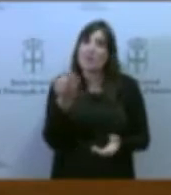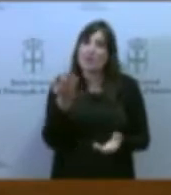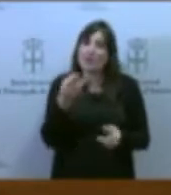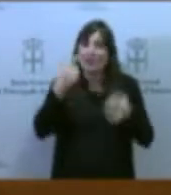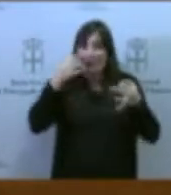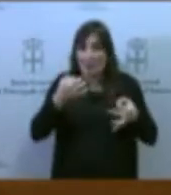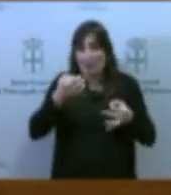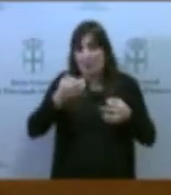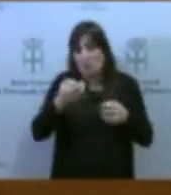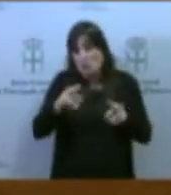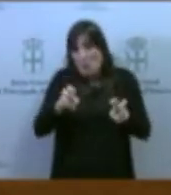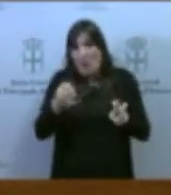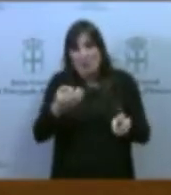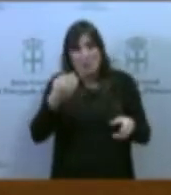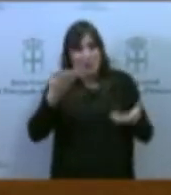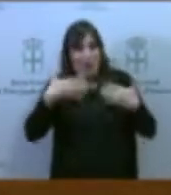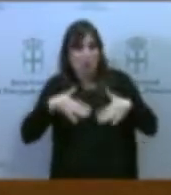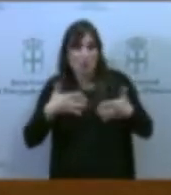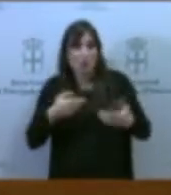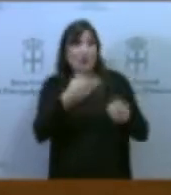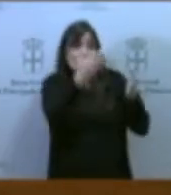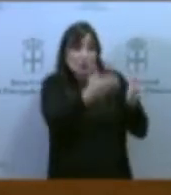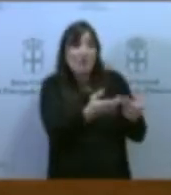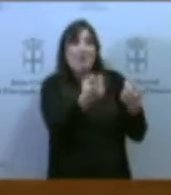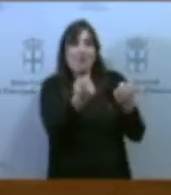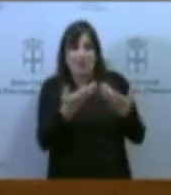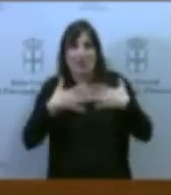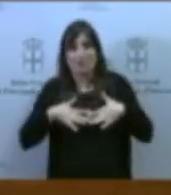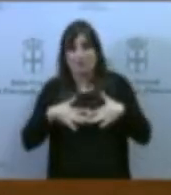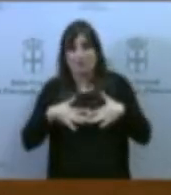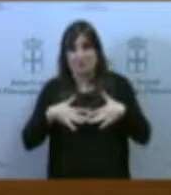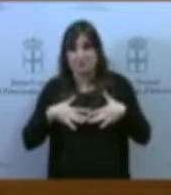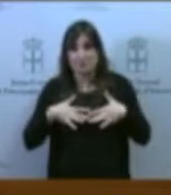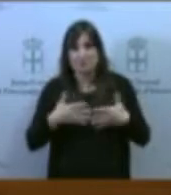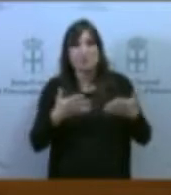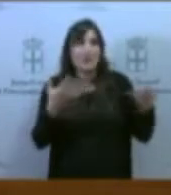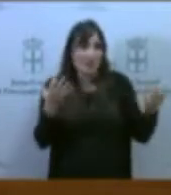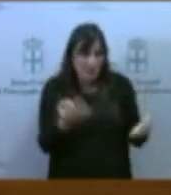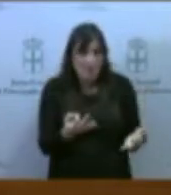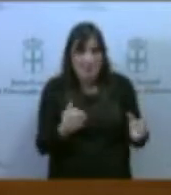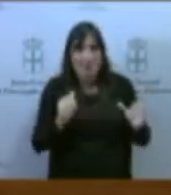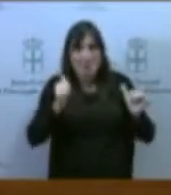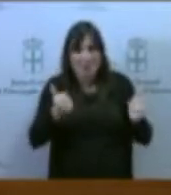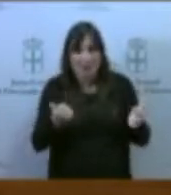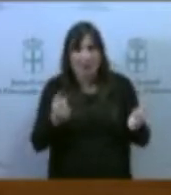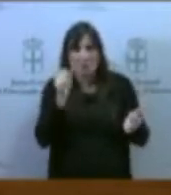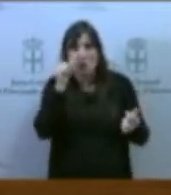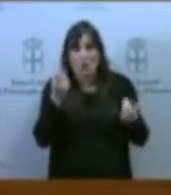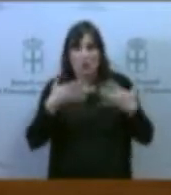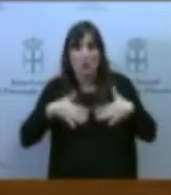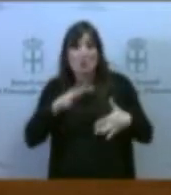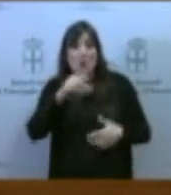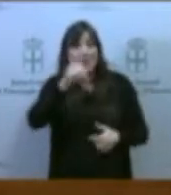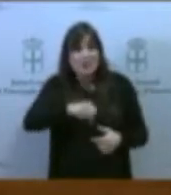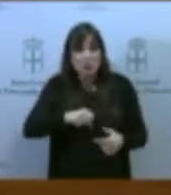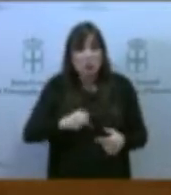realidad. Usted todavía no la asumió. Y ya es hora de que vaya asumiéndola, porque esto lleva a no marchar. Nosotros llegamos aquí,